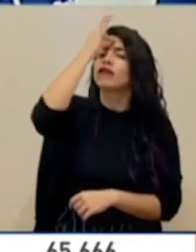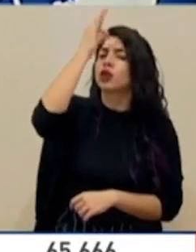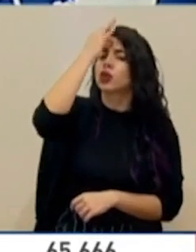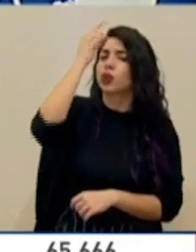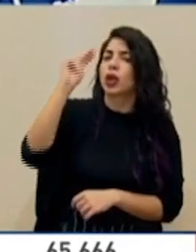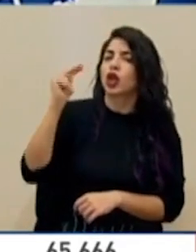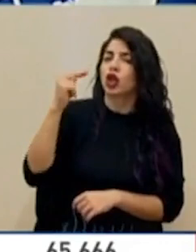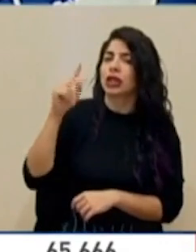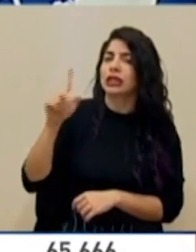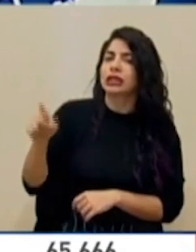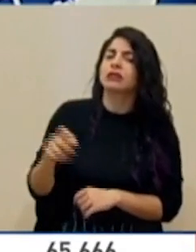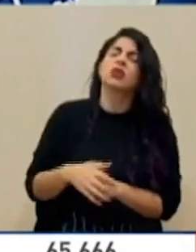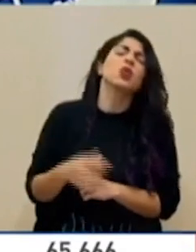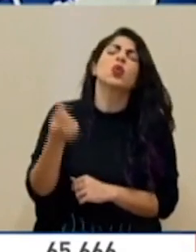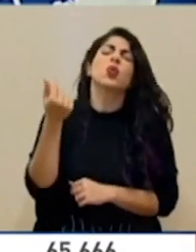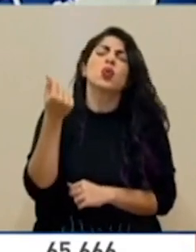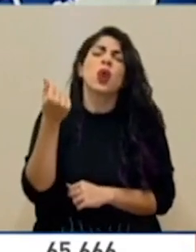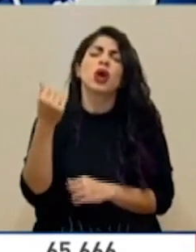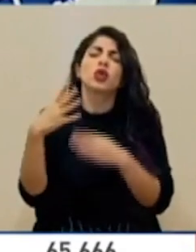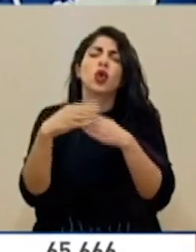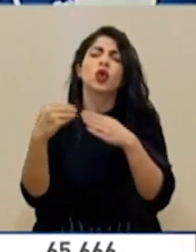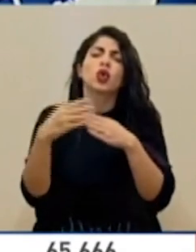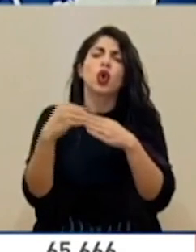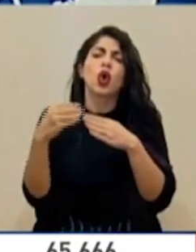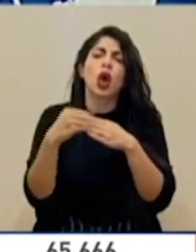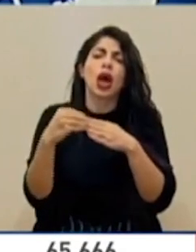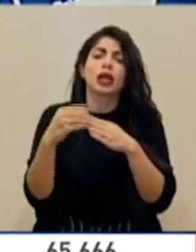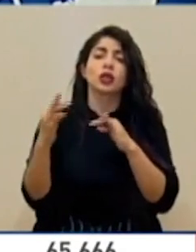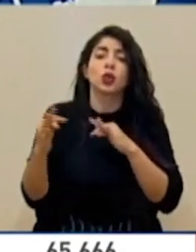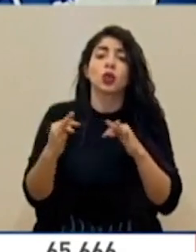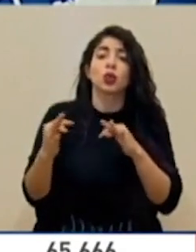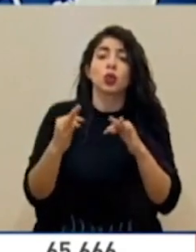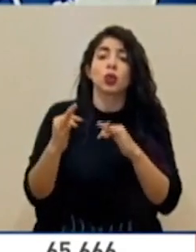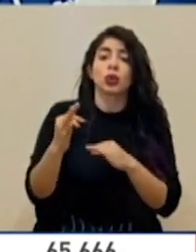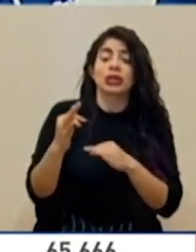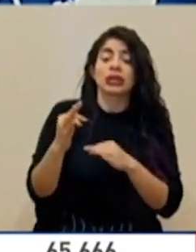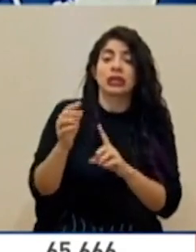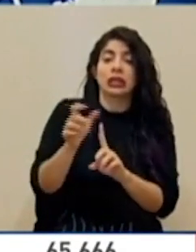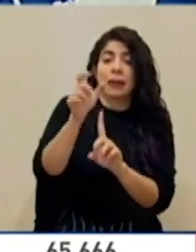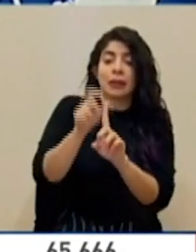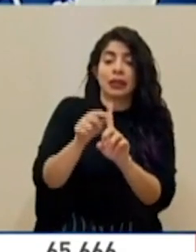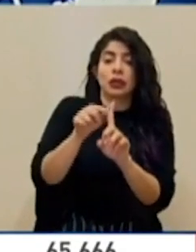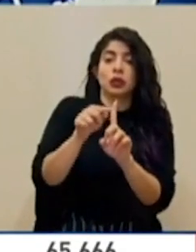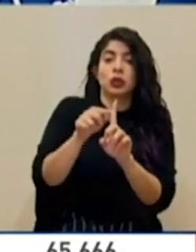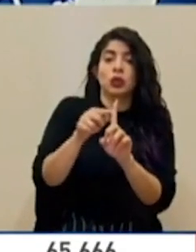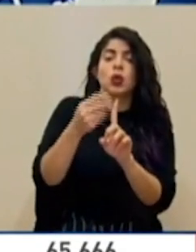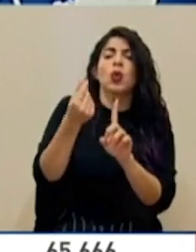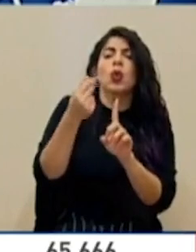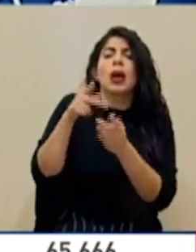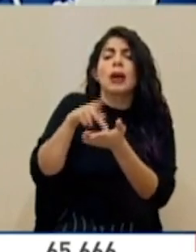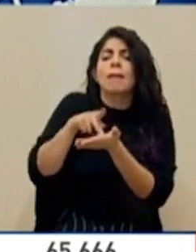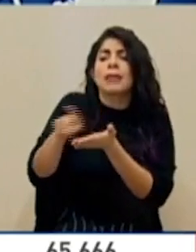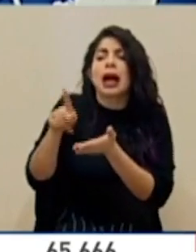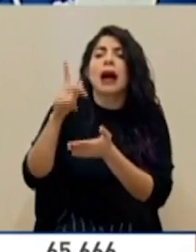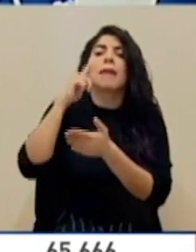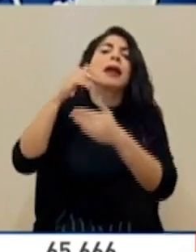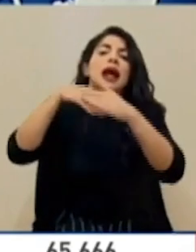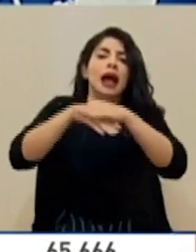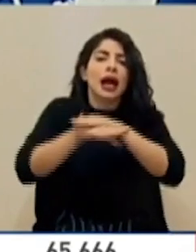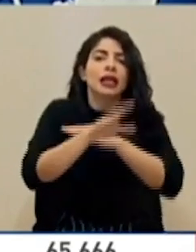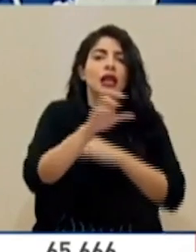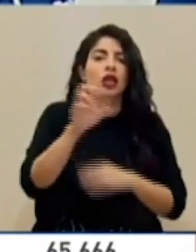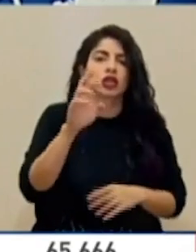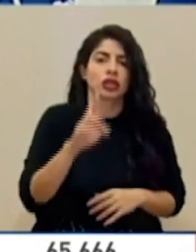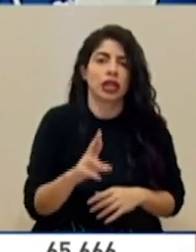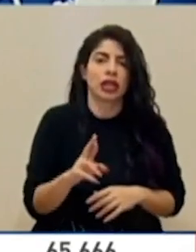Concretamente, ¿cuánto es el costo en dólares que deben de pagar los turistas y demás para ingresar a Costa Rica,